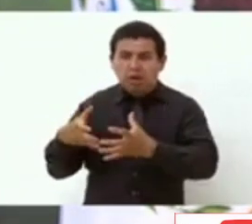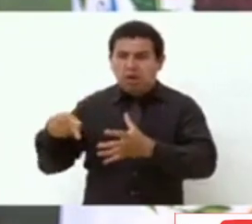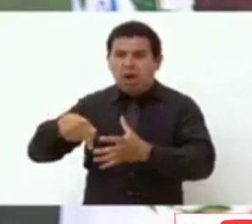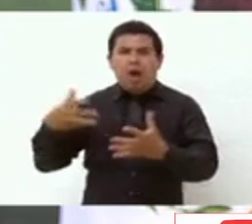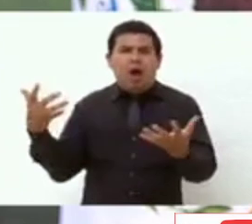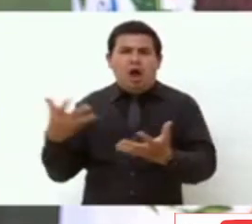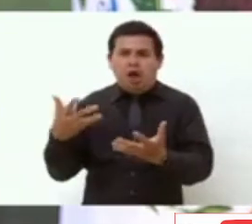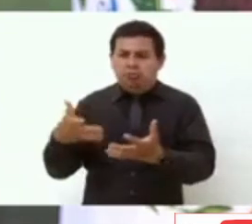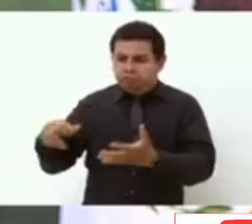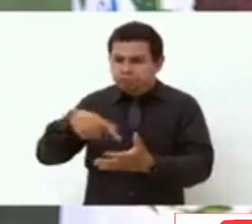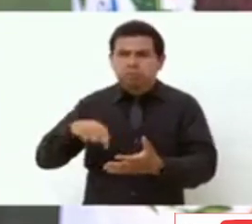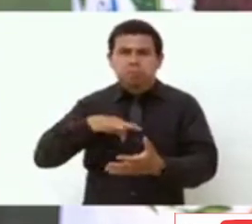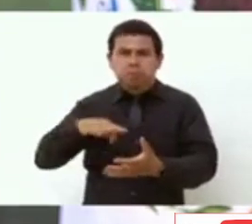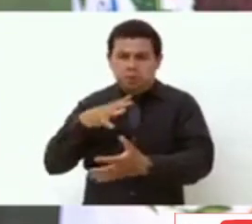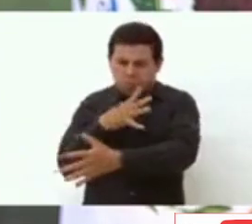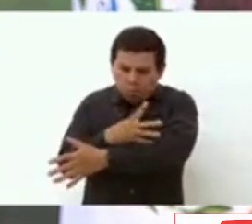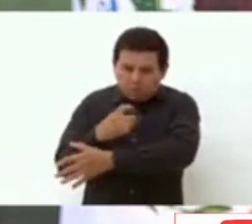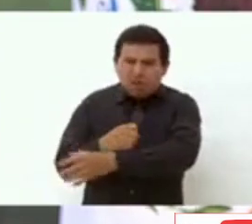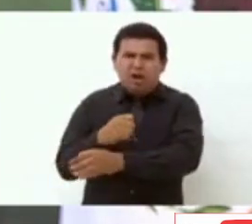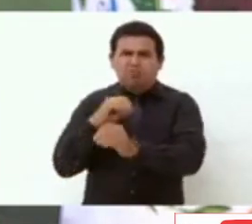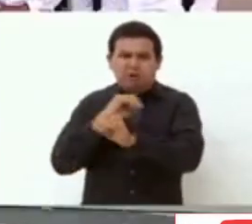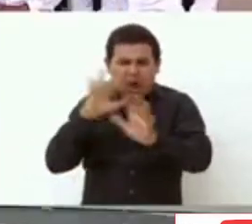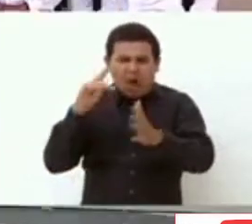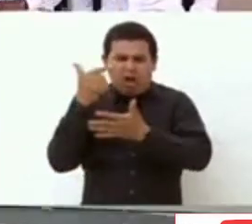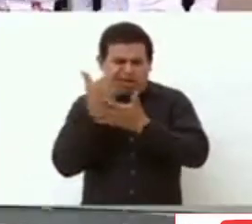con su honestidad,